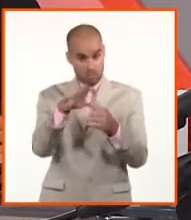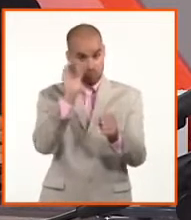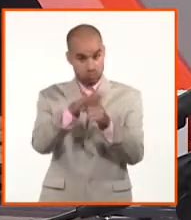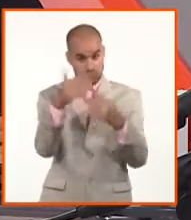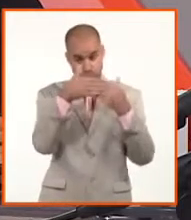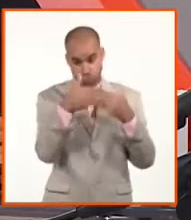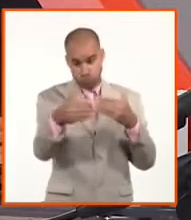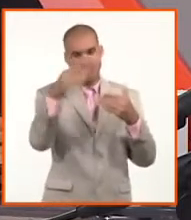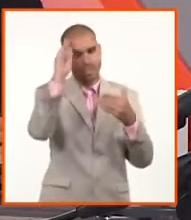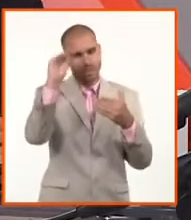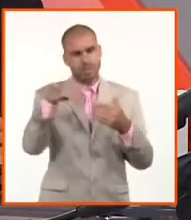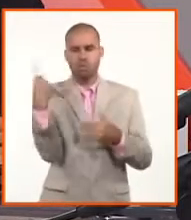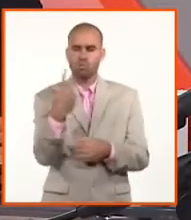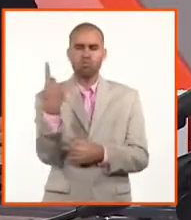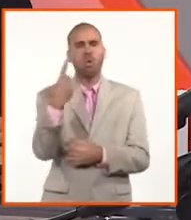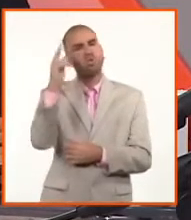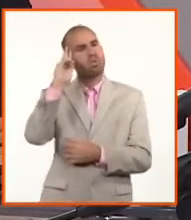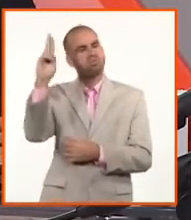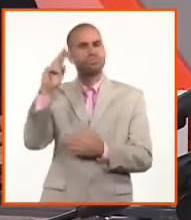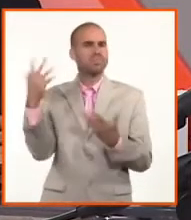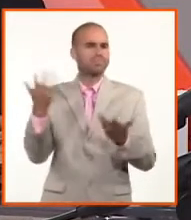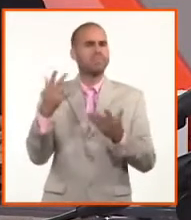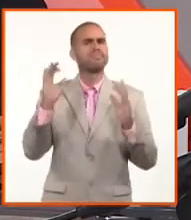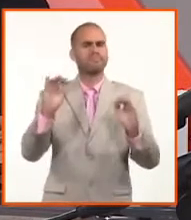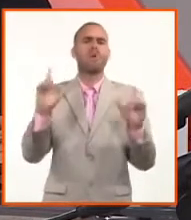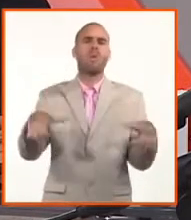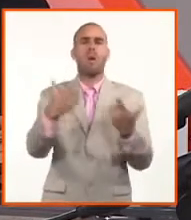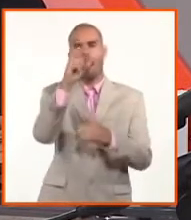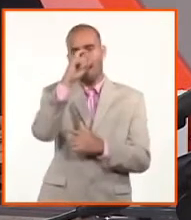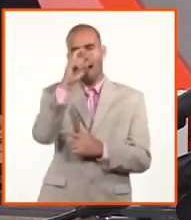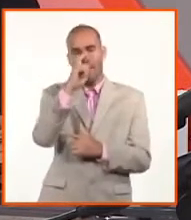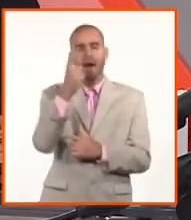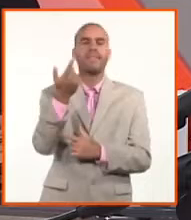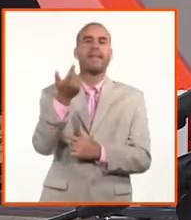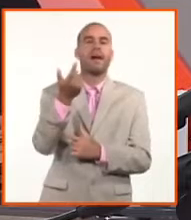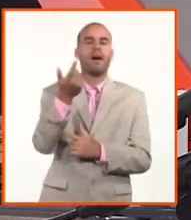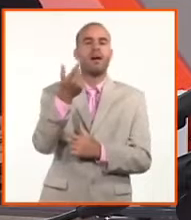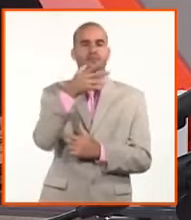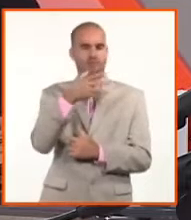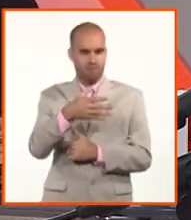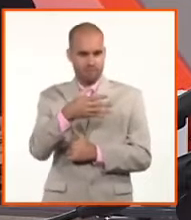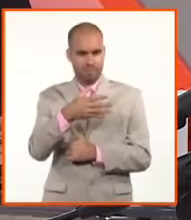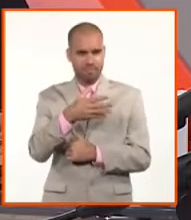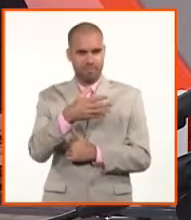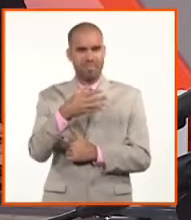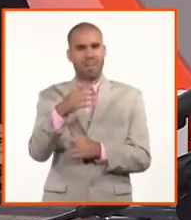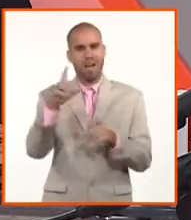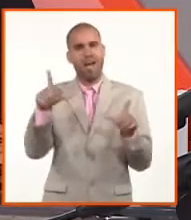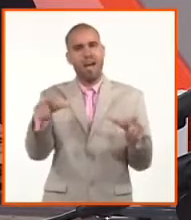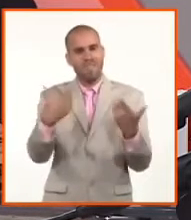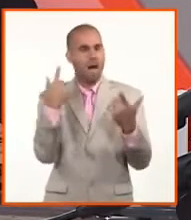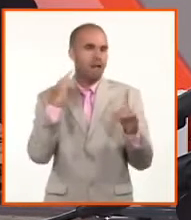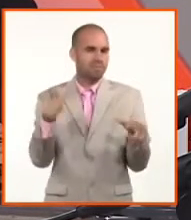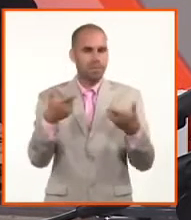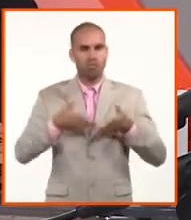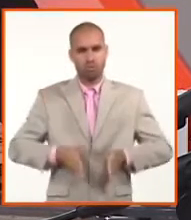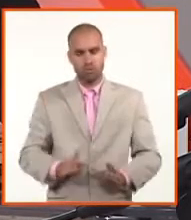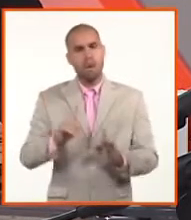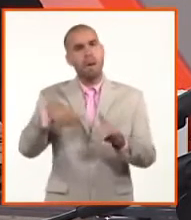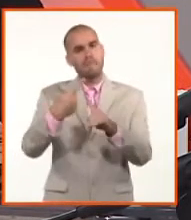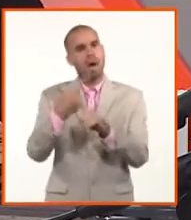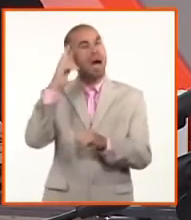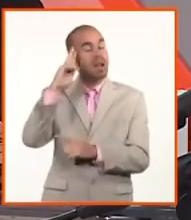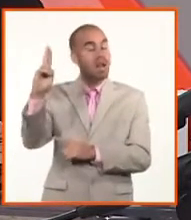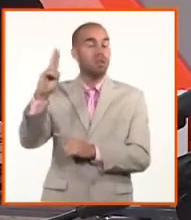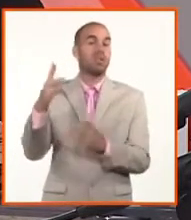recordando, junto al cumpleaños de Fidel, también otra fecha que no fue tan feliz en nuestra historia. El